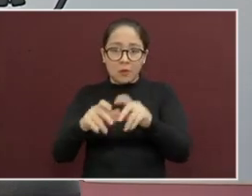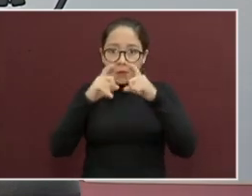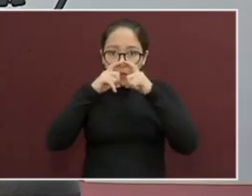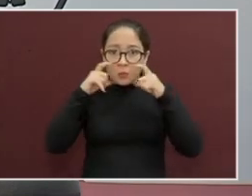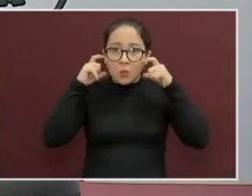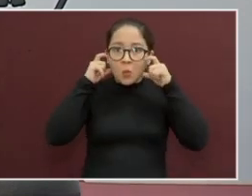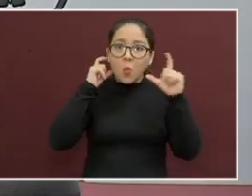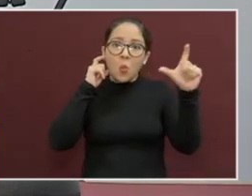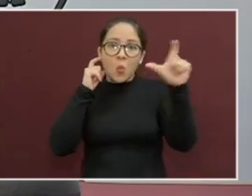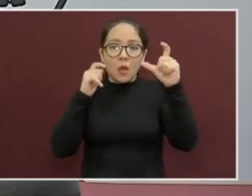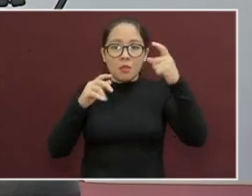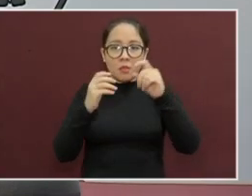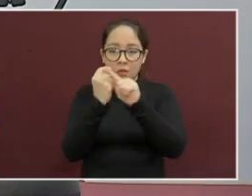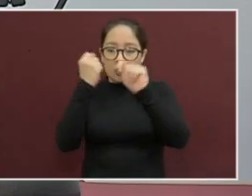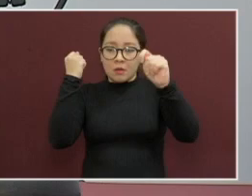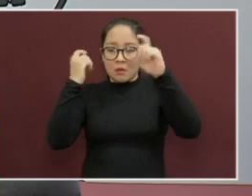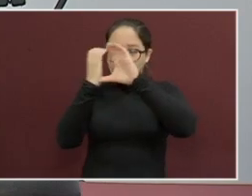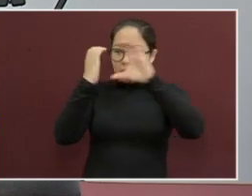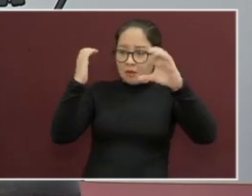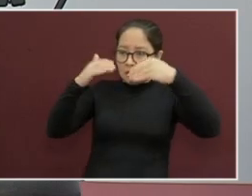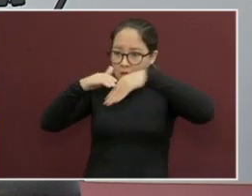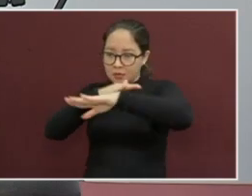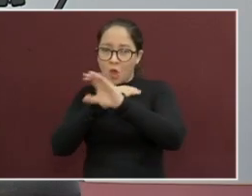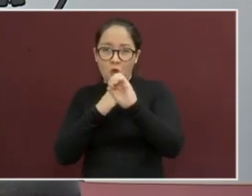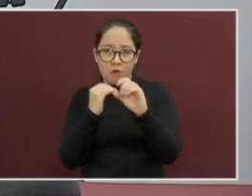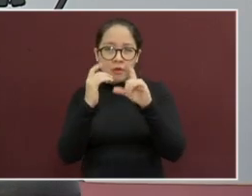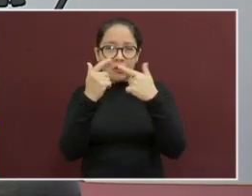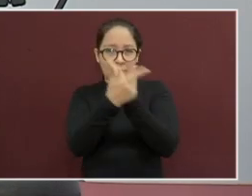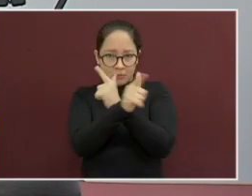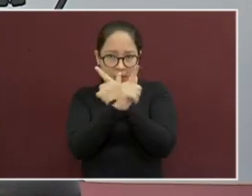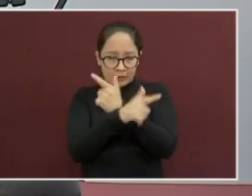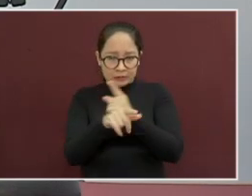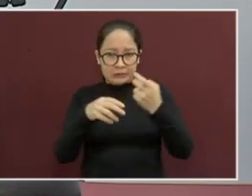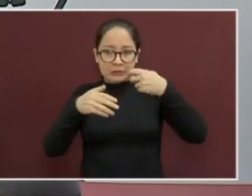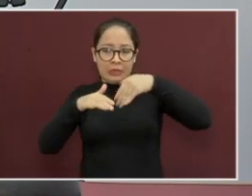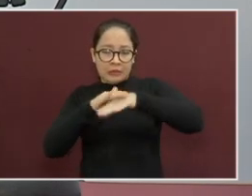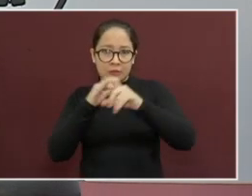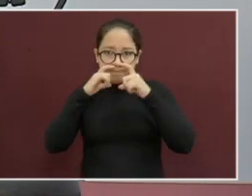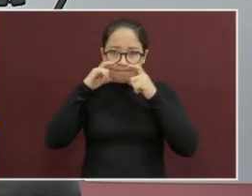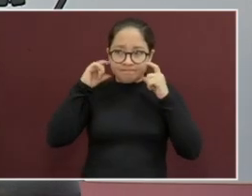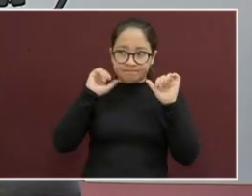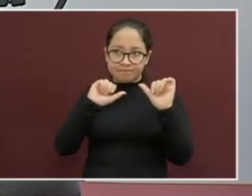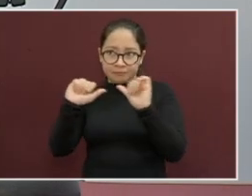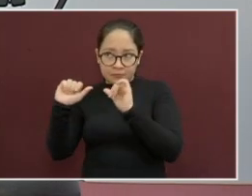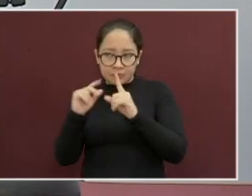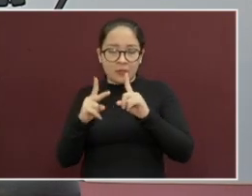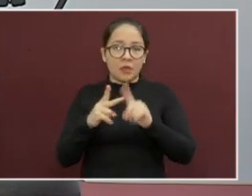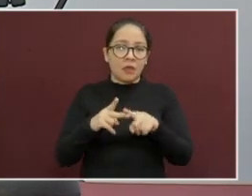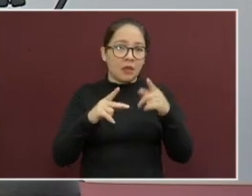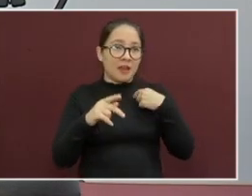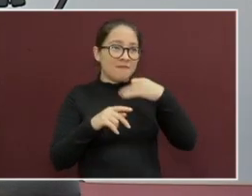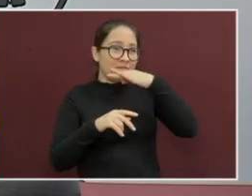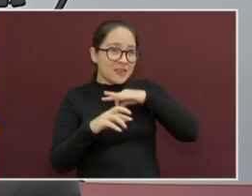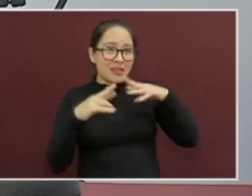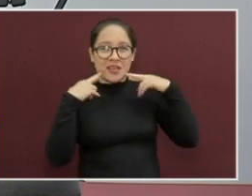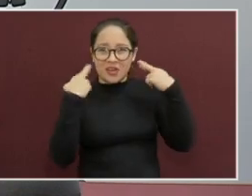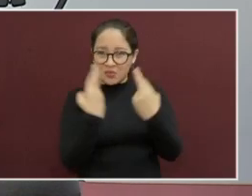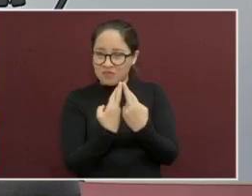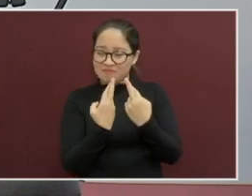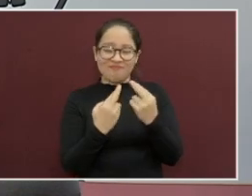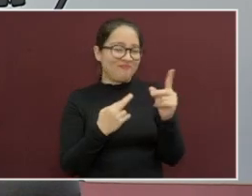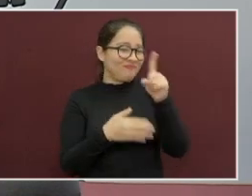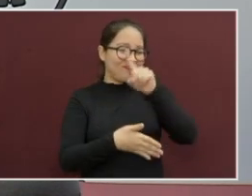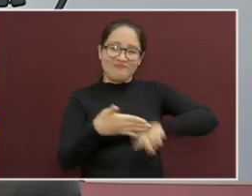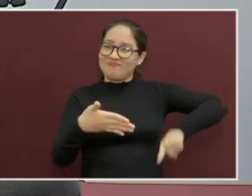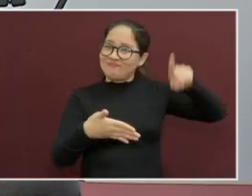espacios reducidos con más personas evitar asistir o hacer fiestas o reuniones no